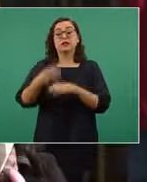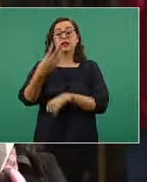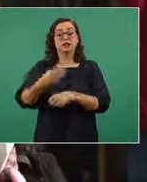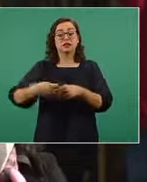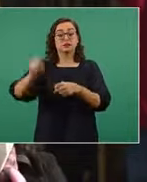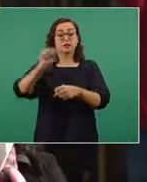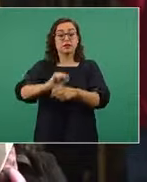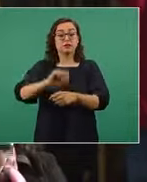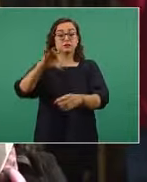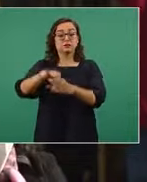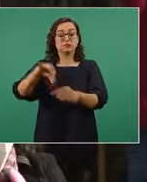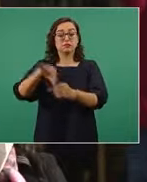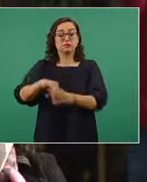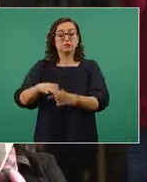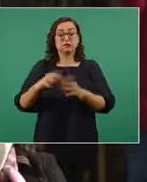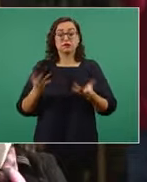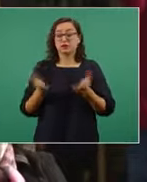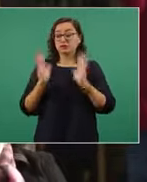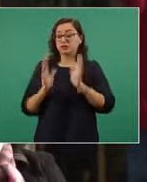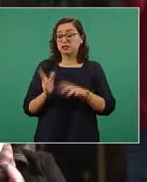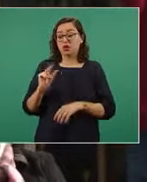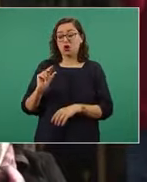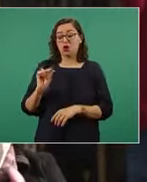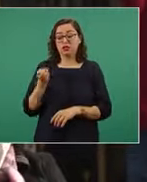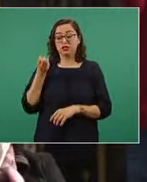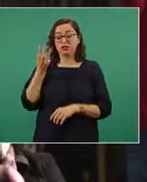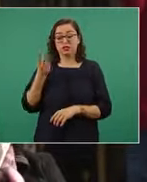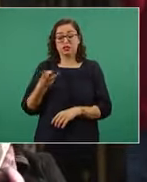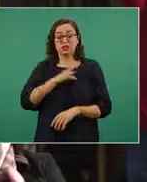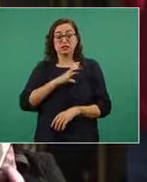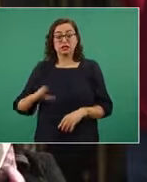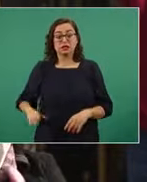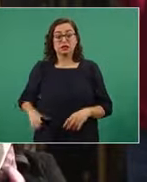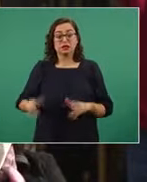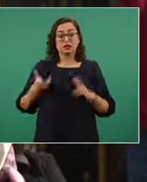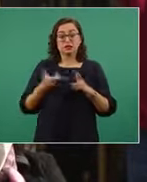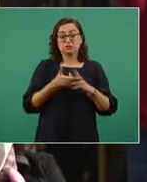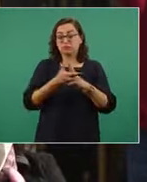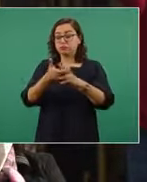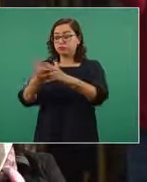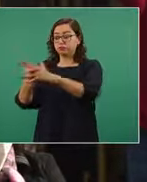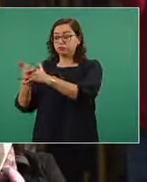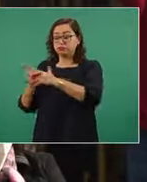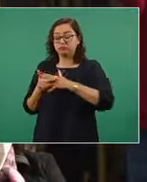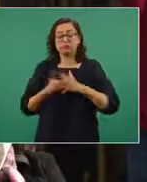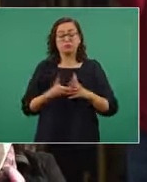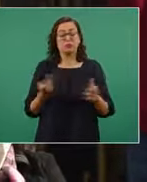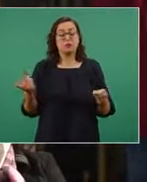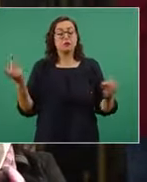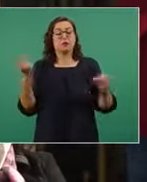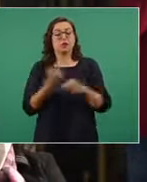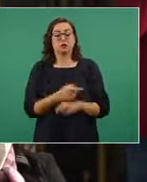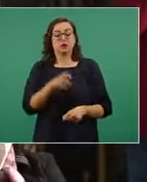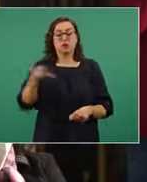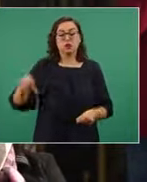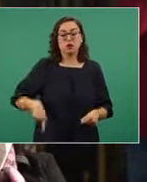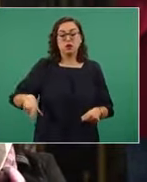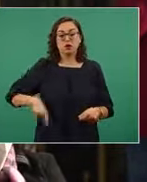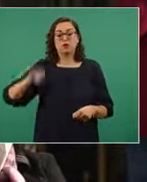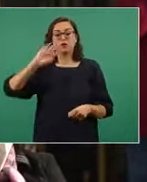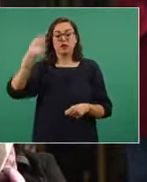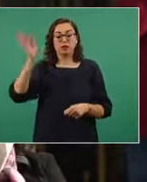la elección y pues llevan 83 al ritmo que va, pues vamos a rebasar posiblemente los 100, presidente. ¿Qué esfuerzos está haciendo el gobierno federal? Ya